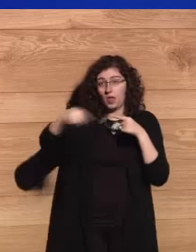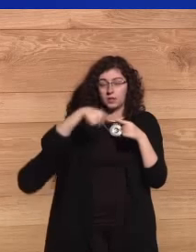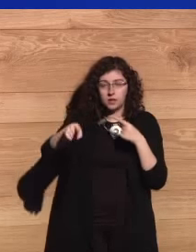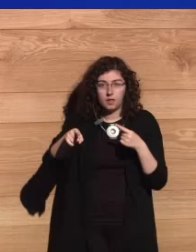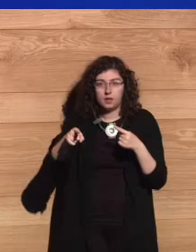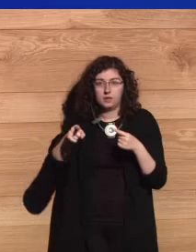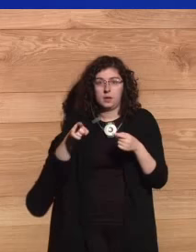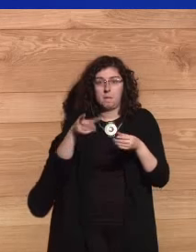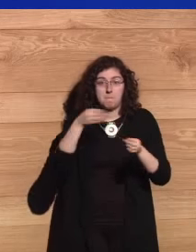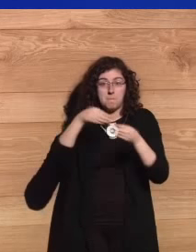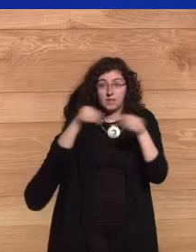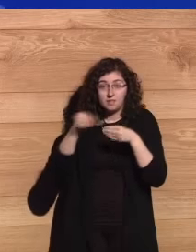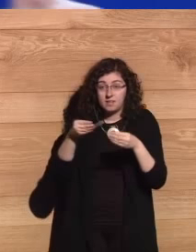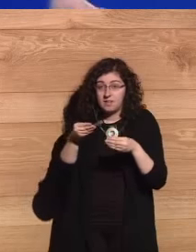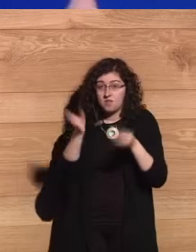material.